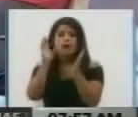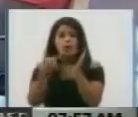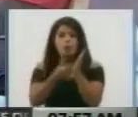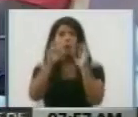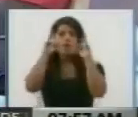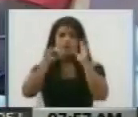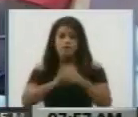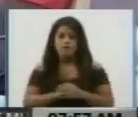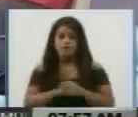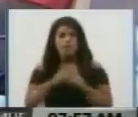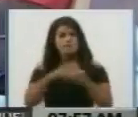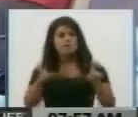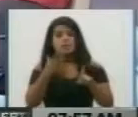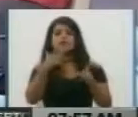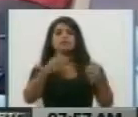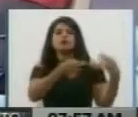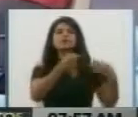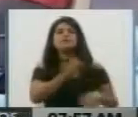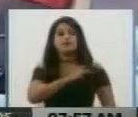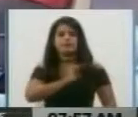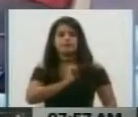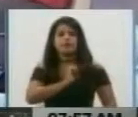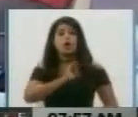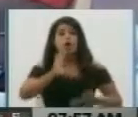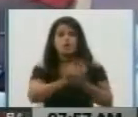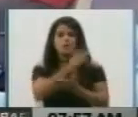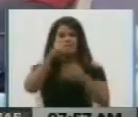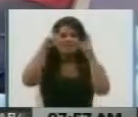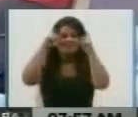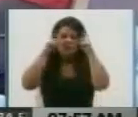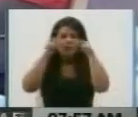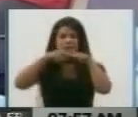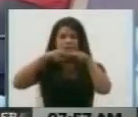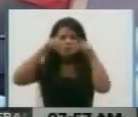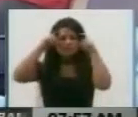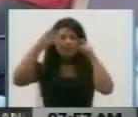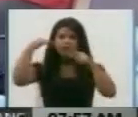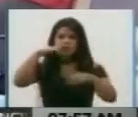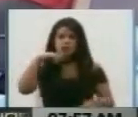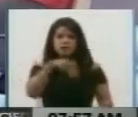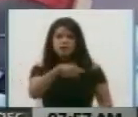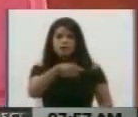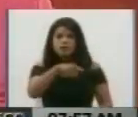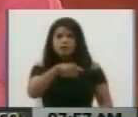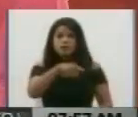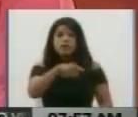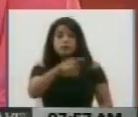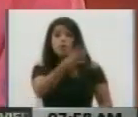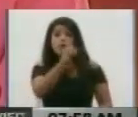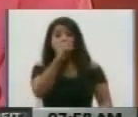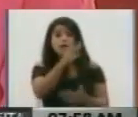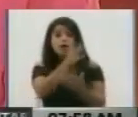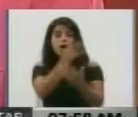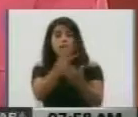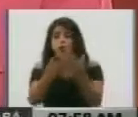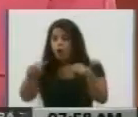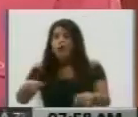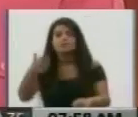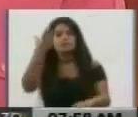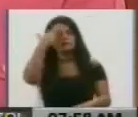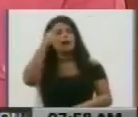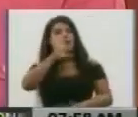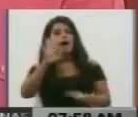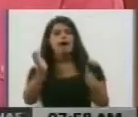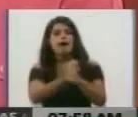golpe contra Allende, mira, han pasado 40 años. Entonces ahora sí se desclasifican los documentos y se ve, por ejemplo, que en la visita que le hizo